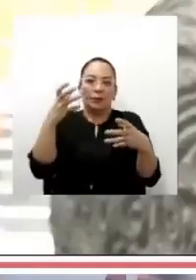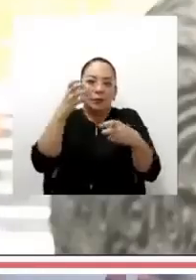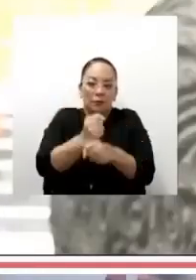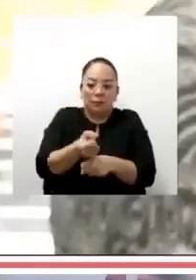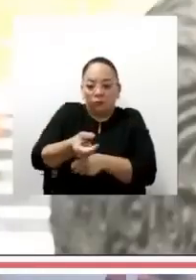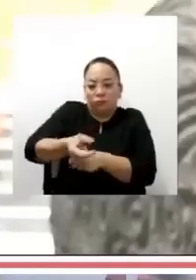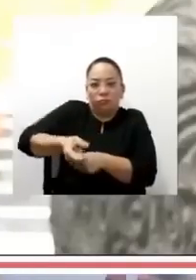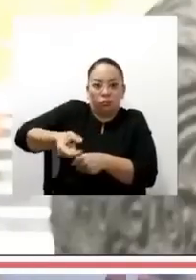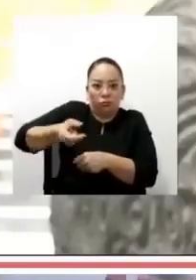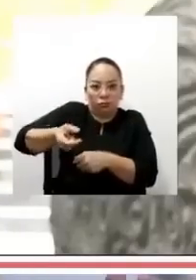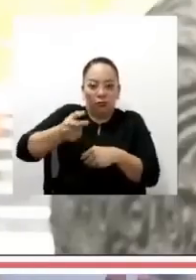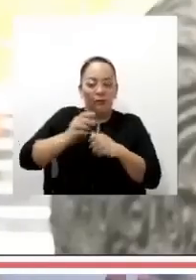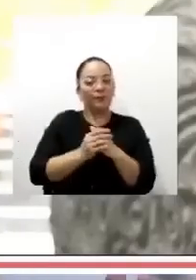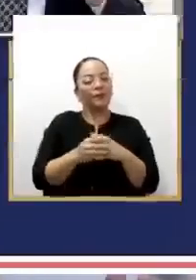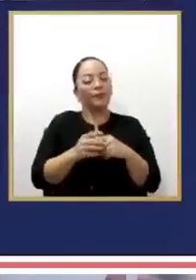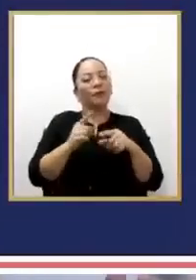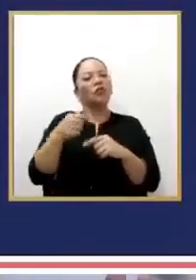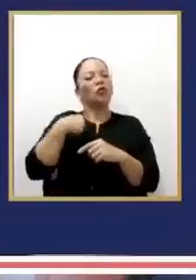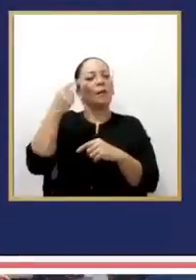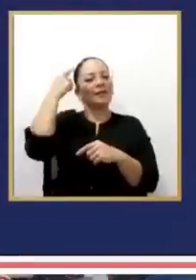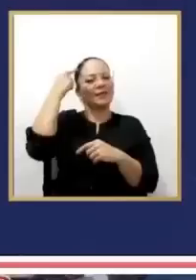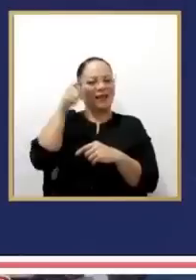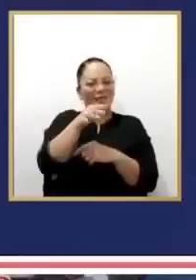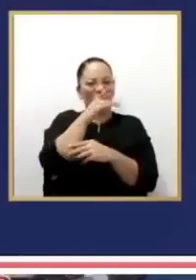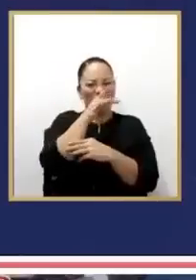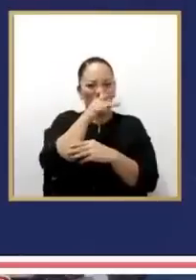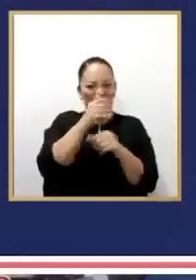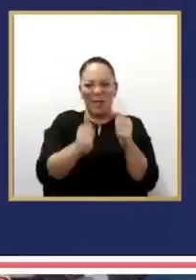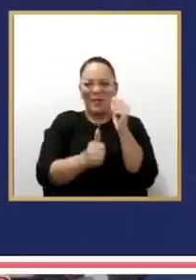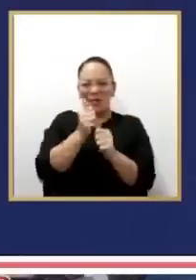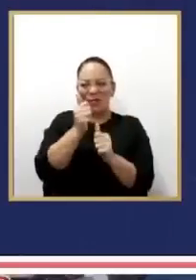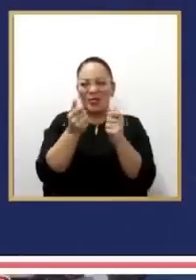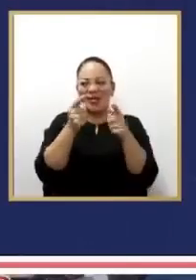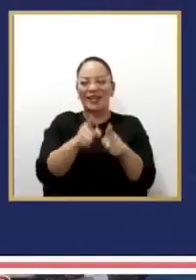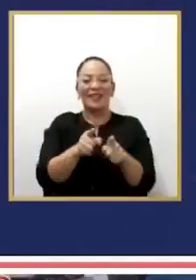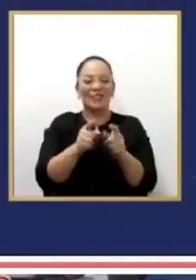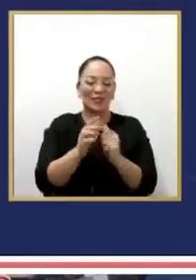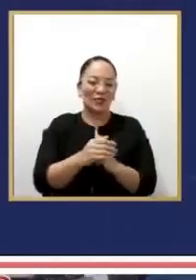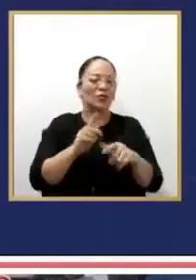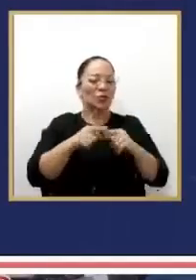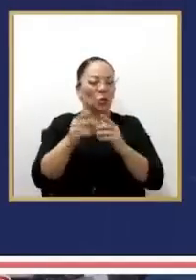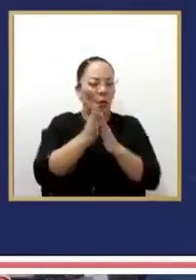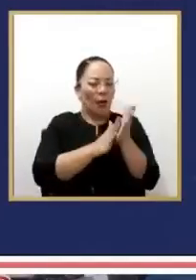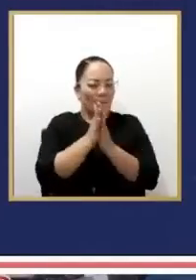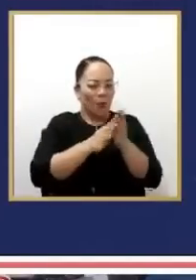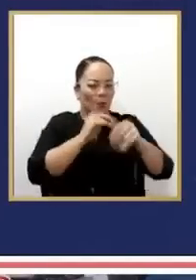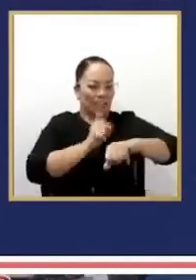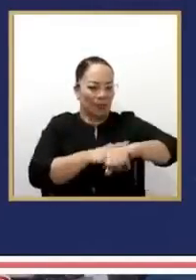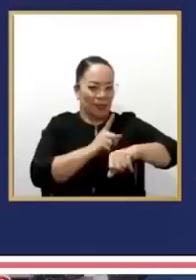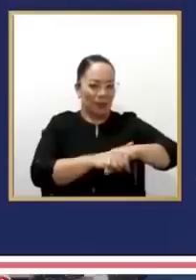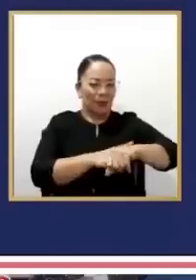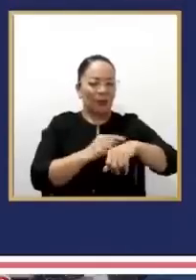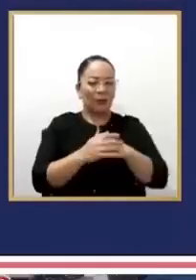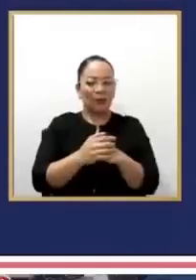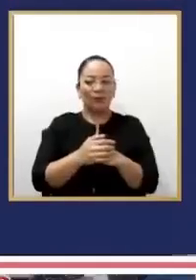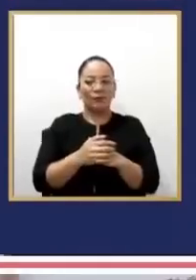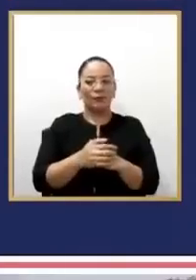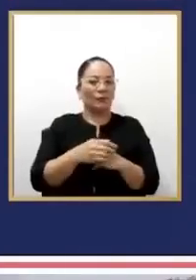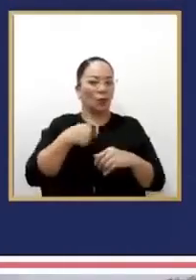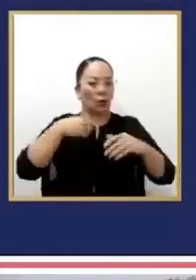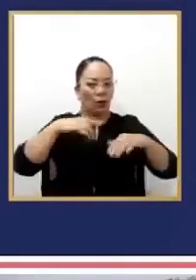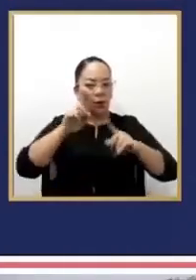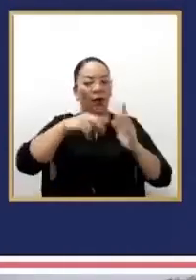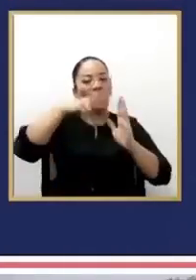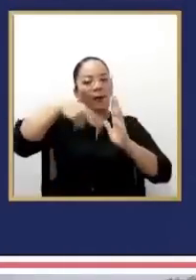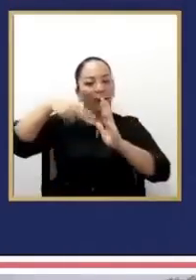estos, pensaba que era una broma la mayoría de los casos. Entonces voy a aprovechar el tiempo porque ni siquiera voy a leer todos los datos,